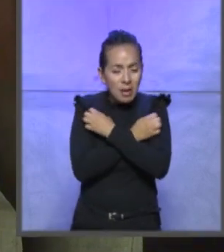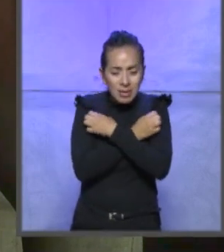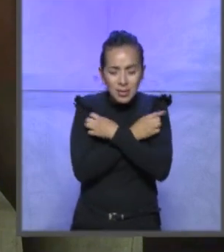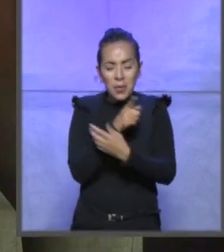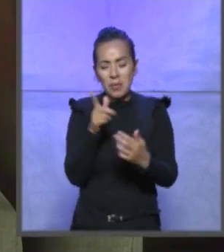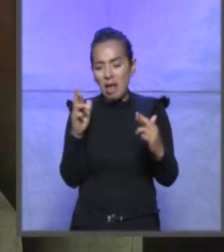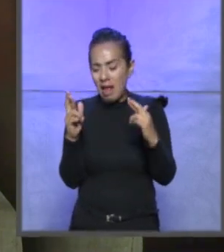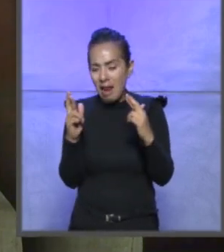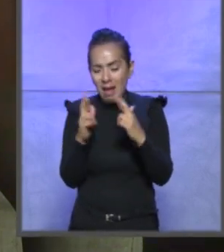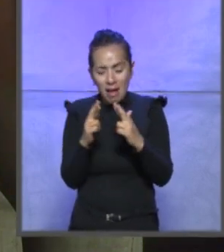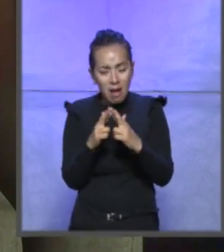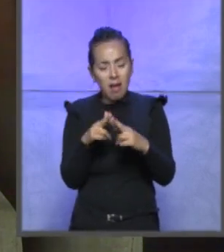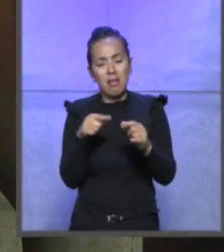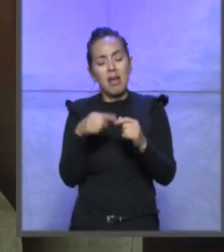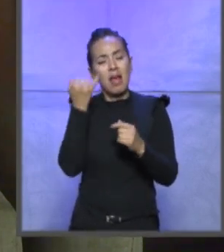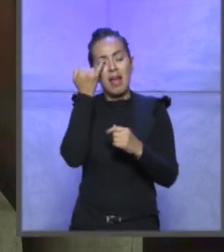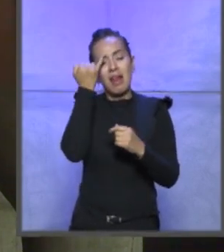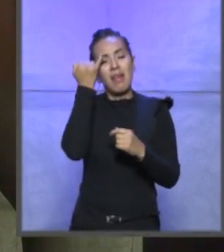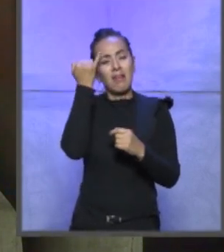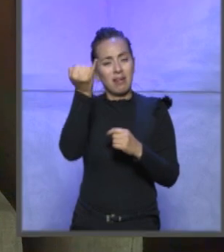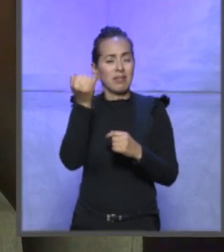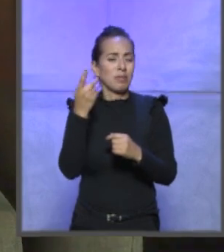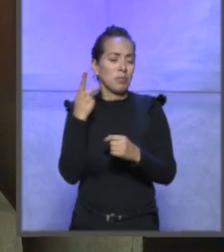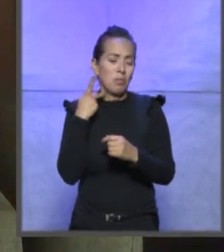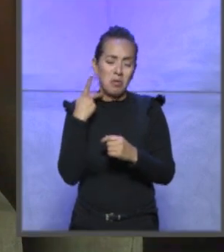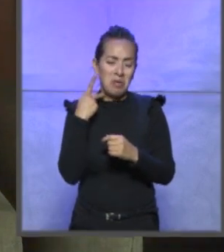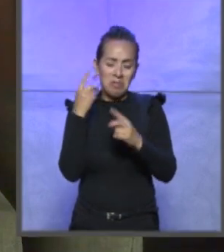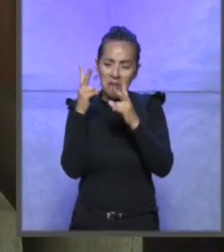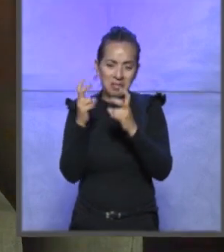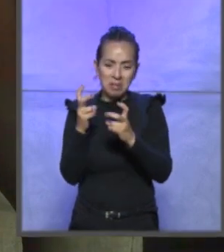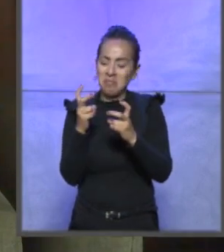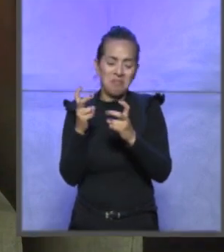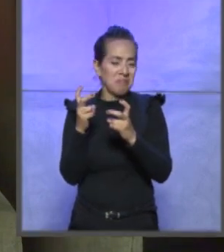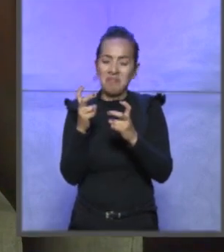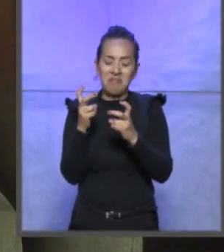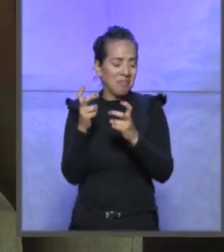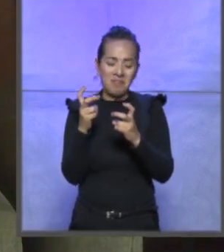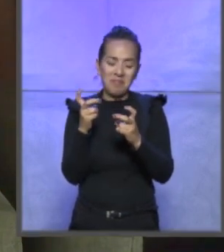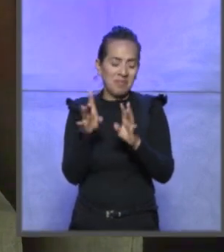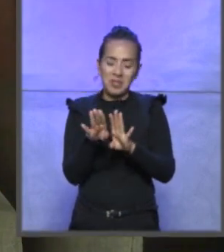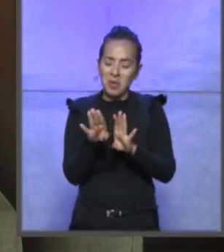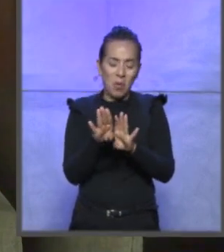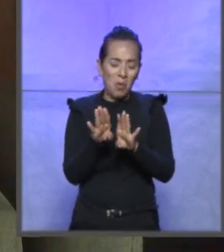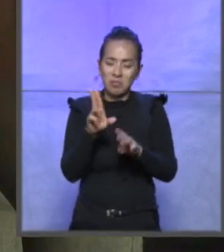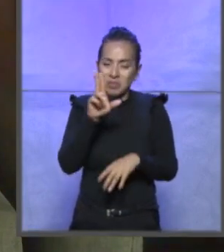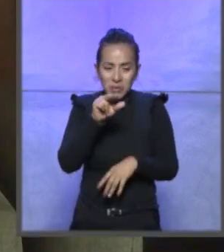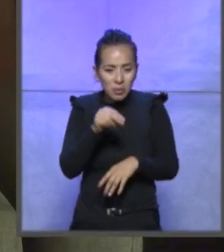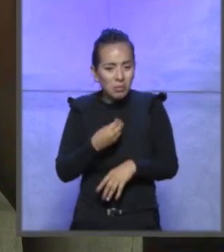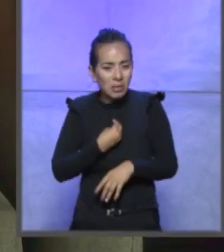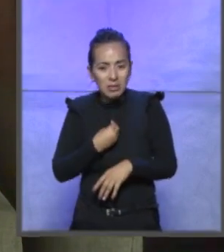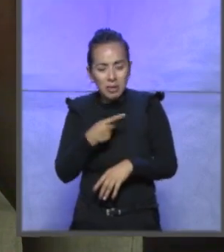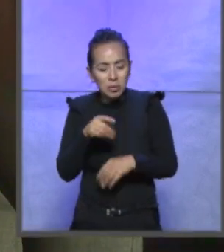educación, en la religión, en las ideas políticas. No somos tolerantes y eso